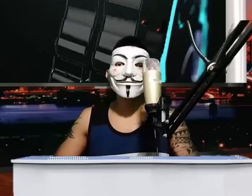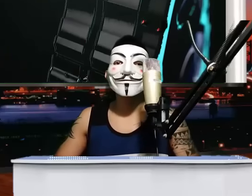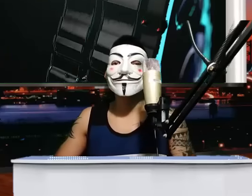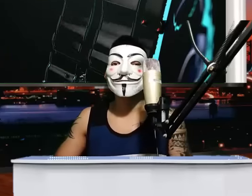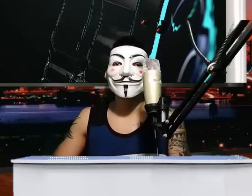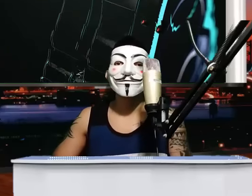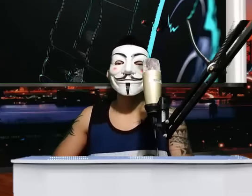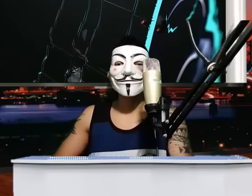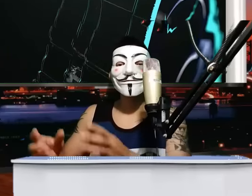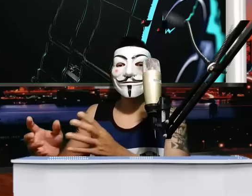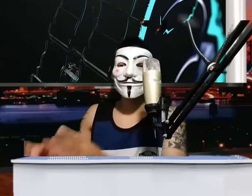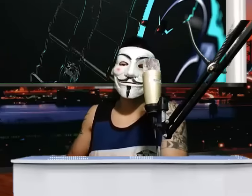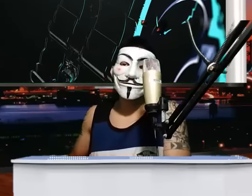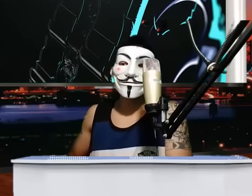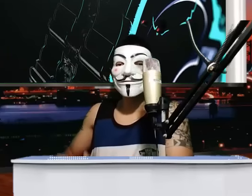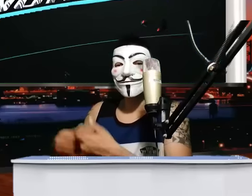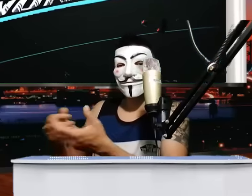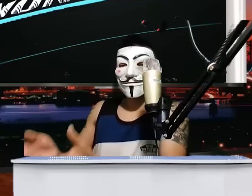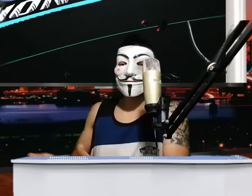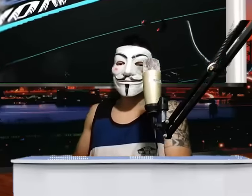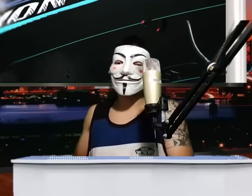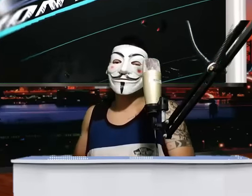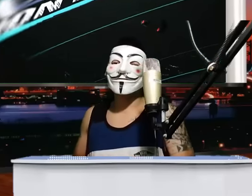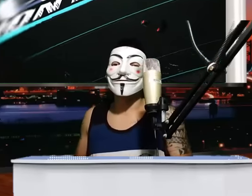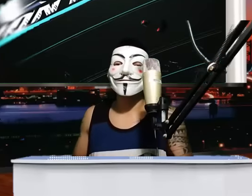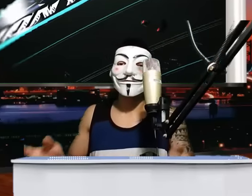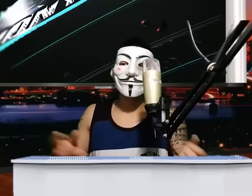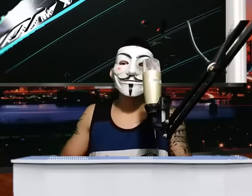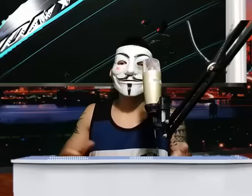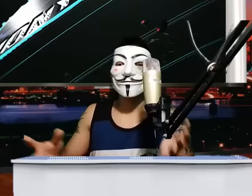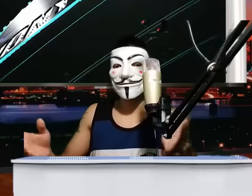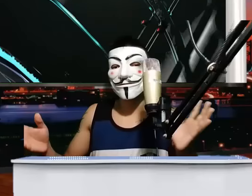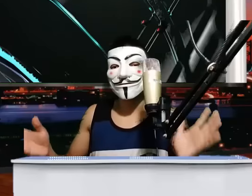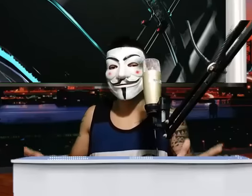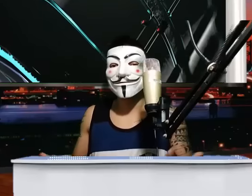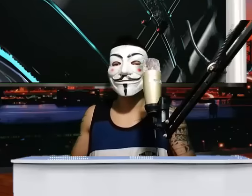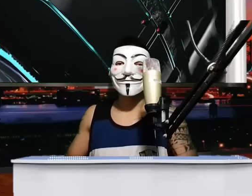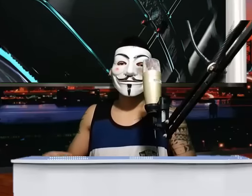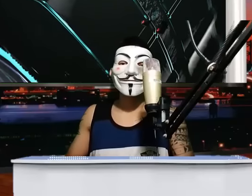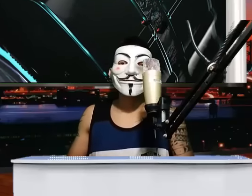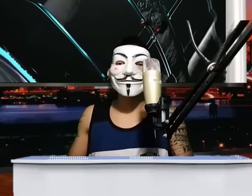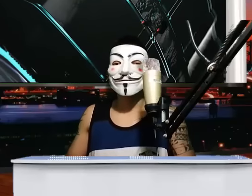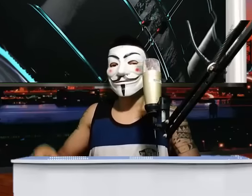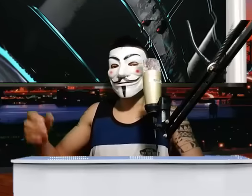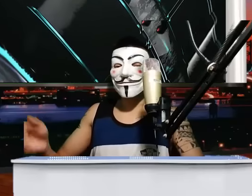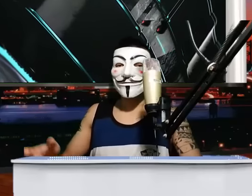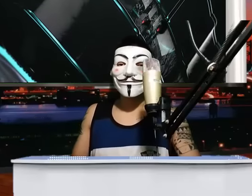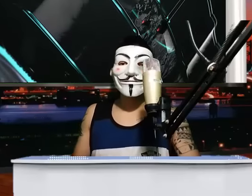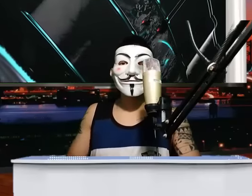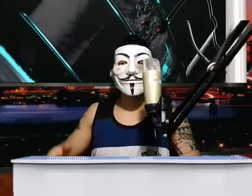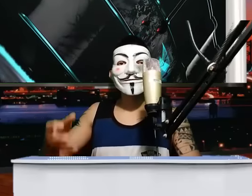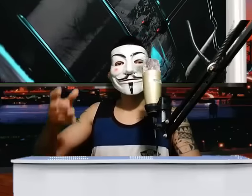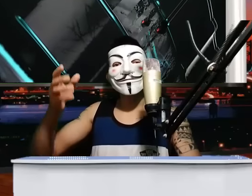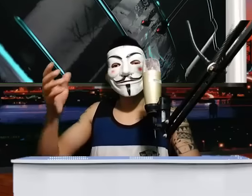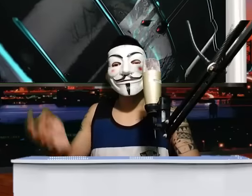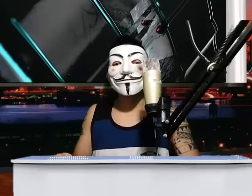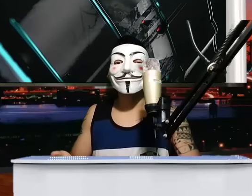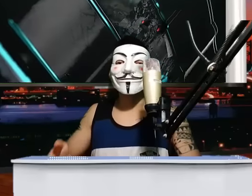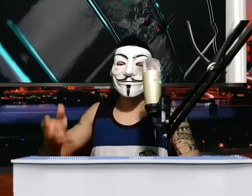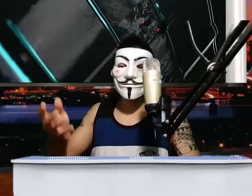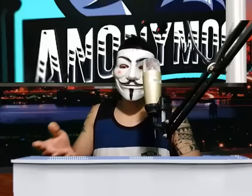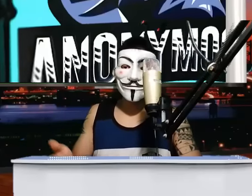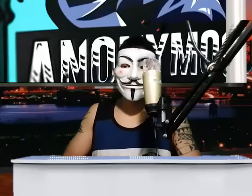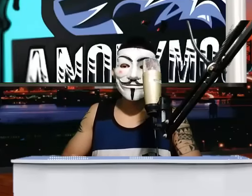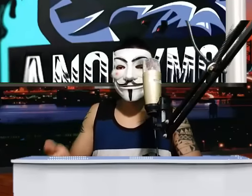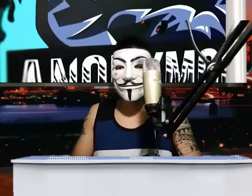Y es que según ese maje, él va a trabajar por todas esas personas que no lo han apoyado. Así que las personas que no le han